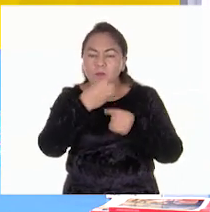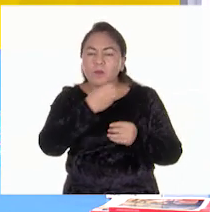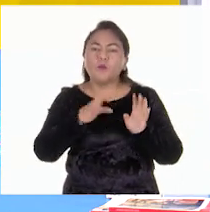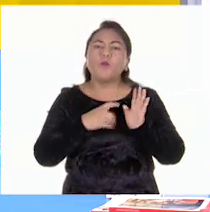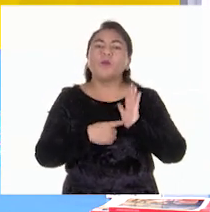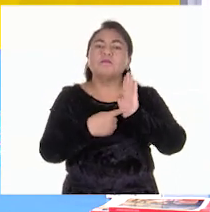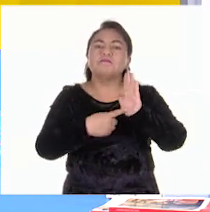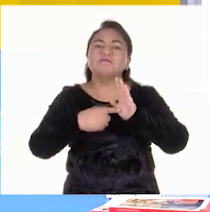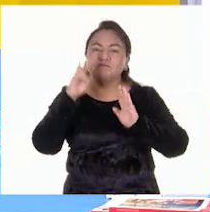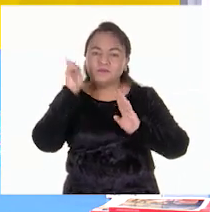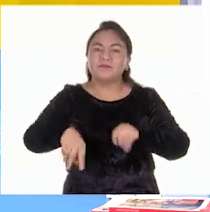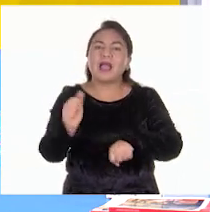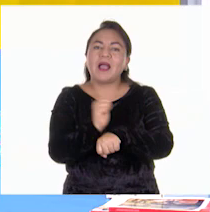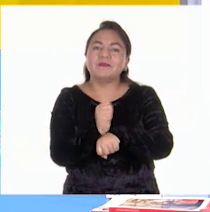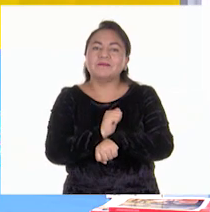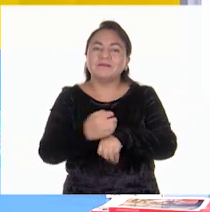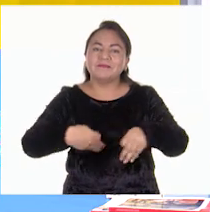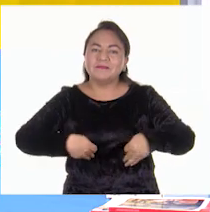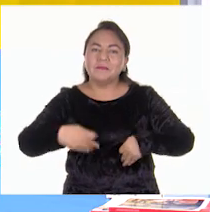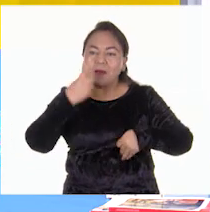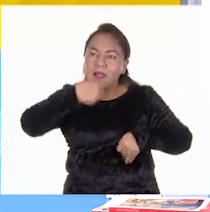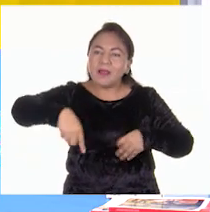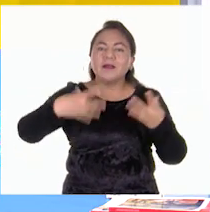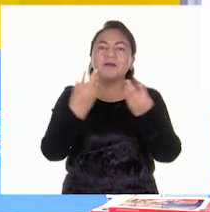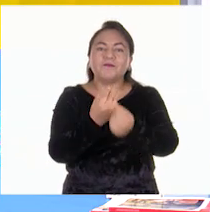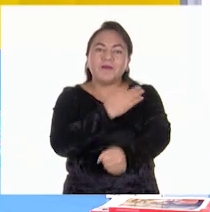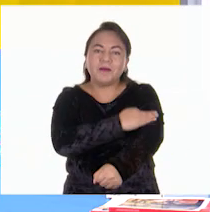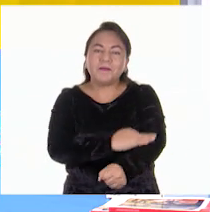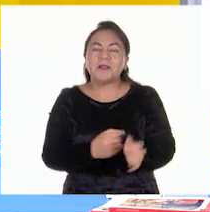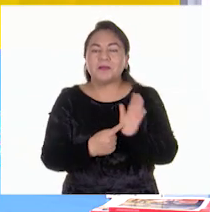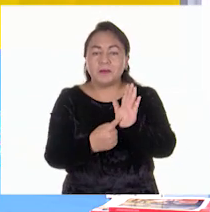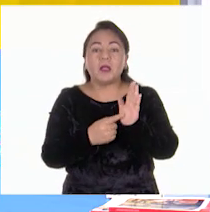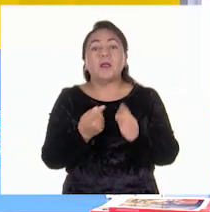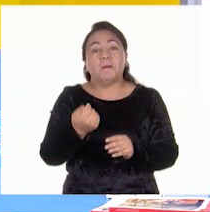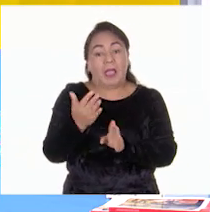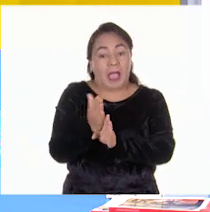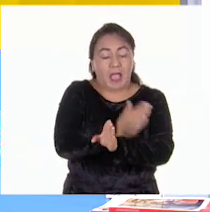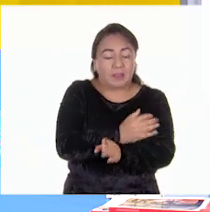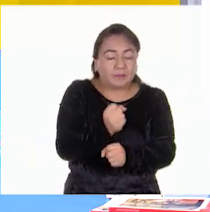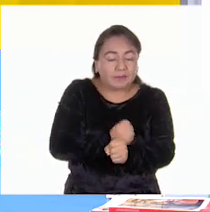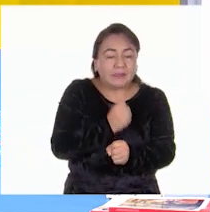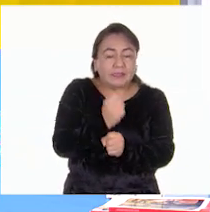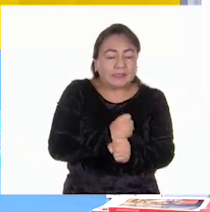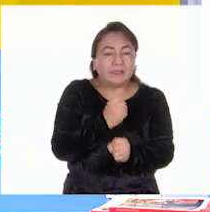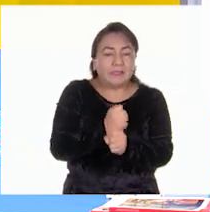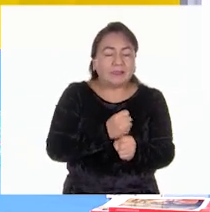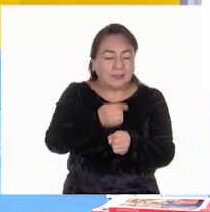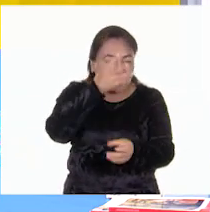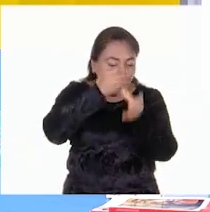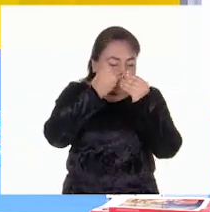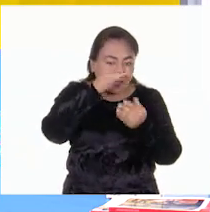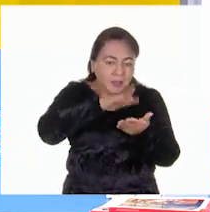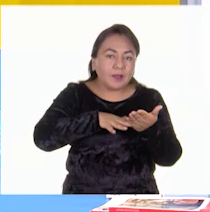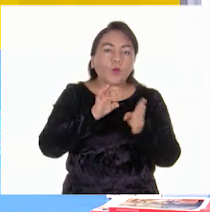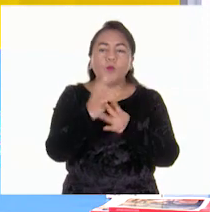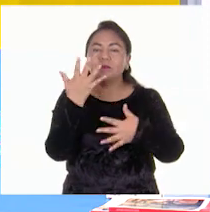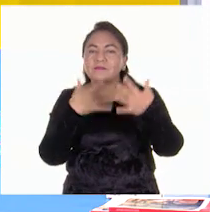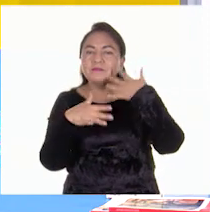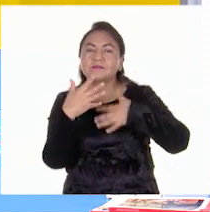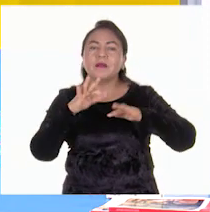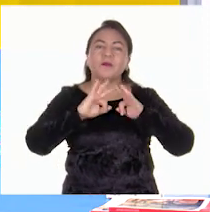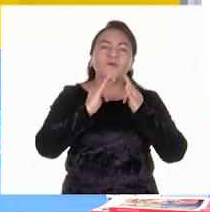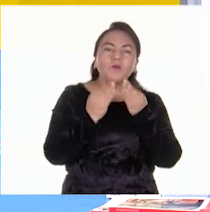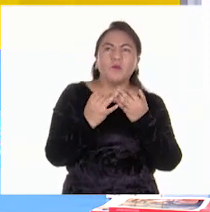con sus familiares. Es importante que ensayen antes de la presentación y que revisen tanto su entonación como